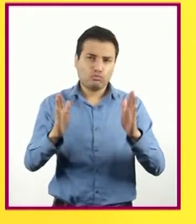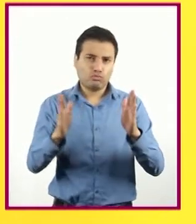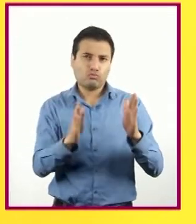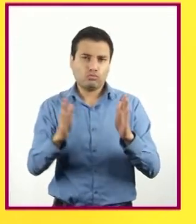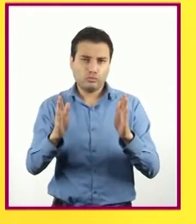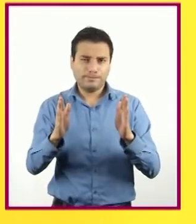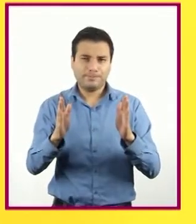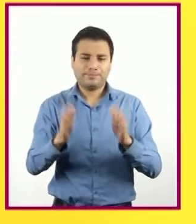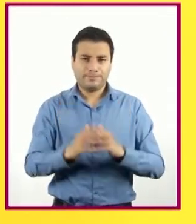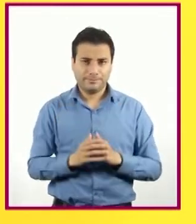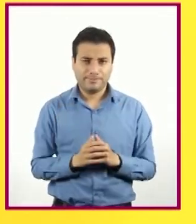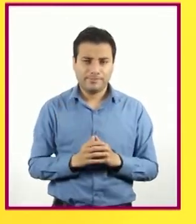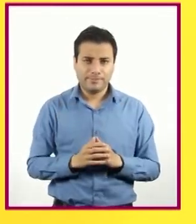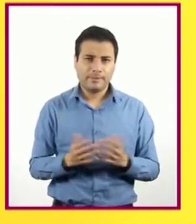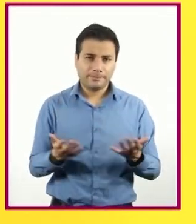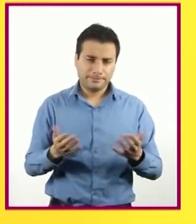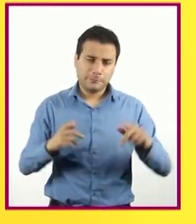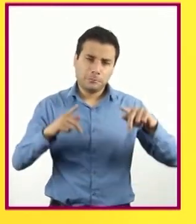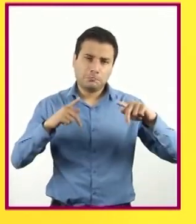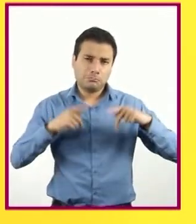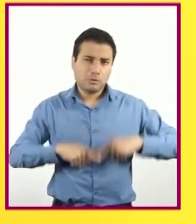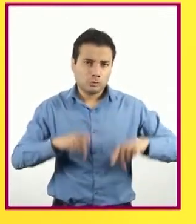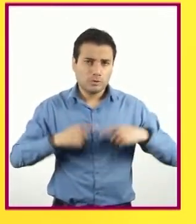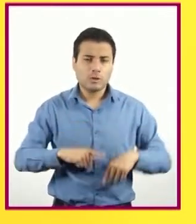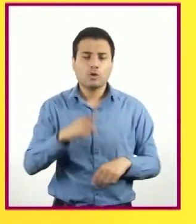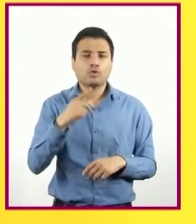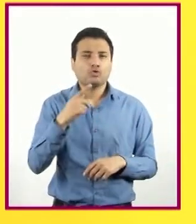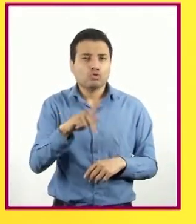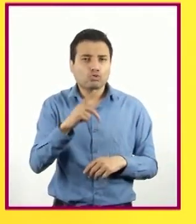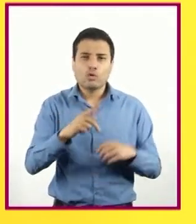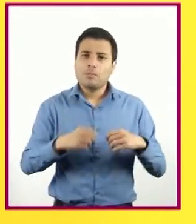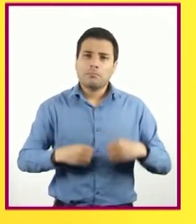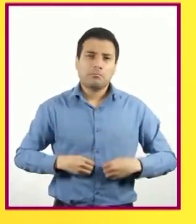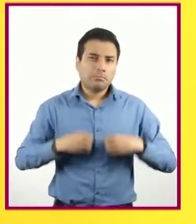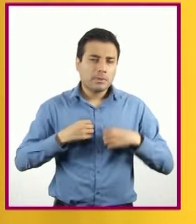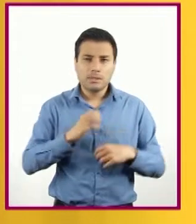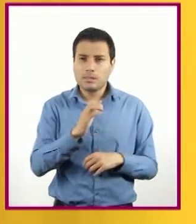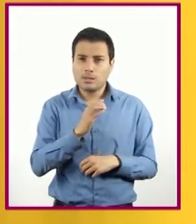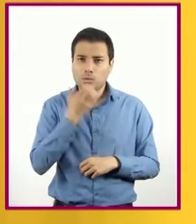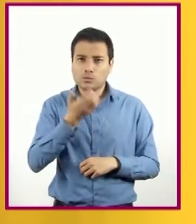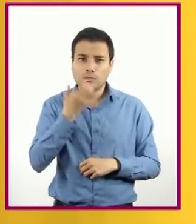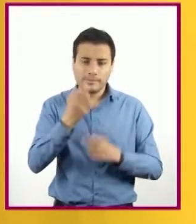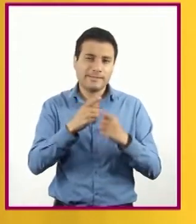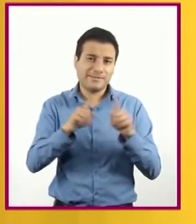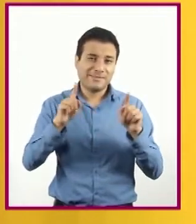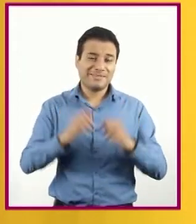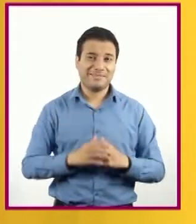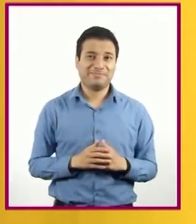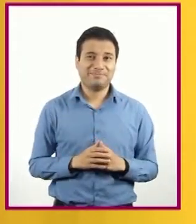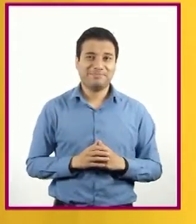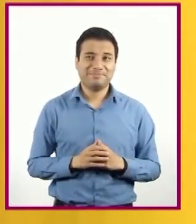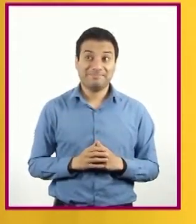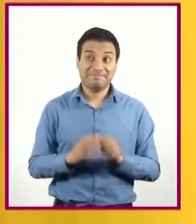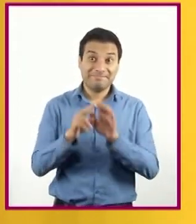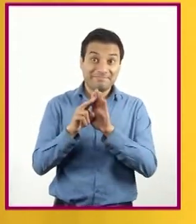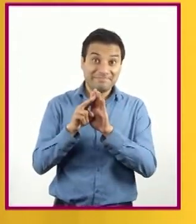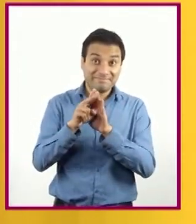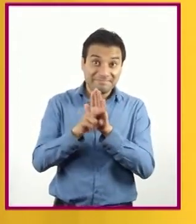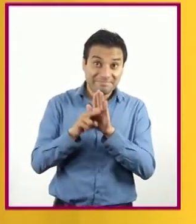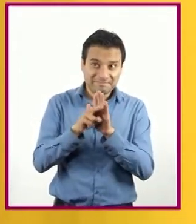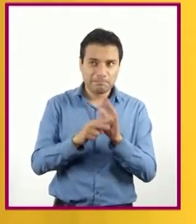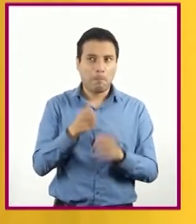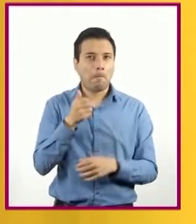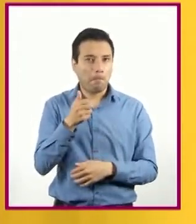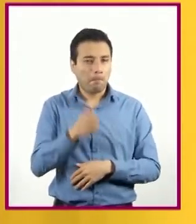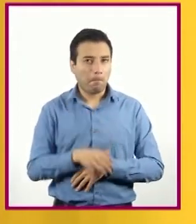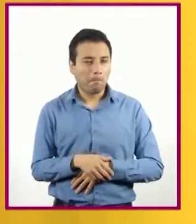imprime su sello en las formas de vida y costumbre de las poblaciones. Gracias al video anterior, podrán